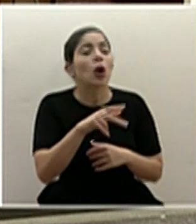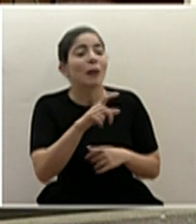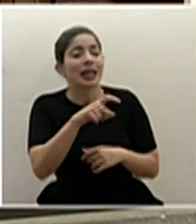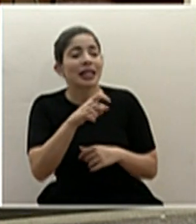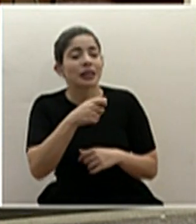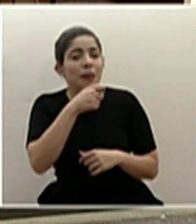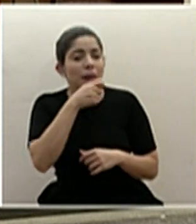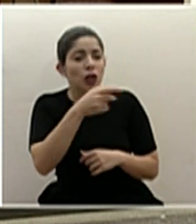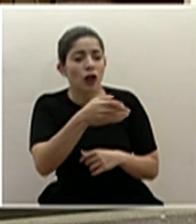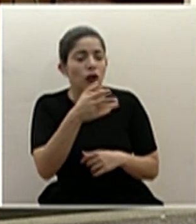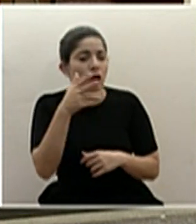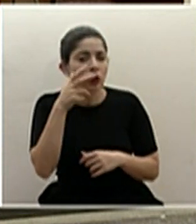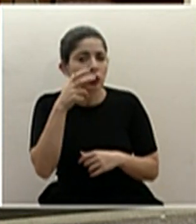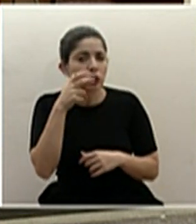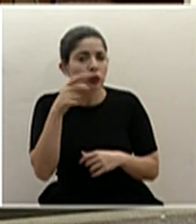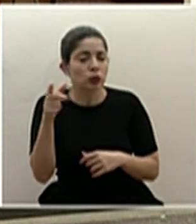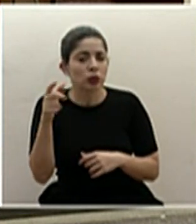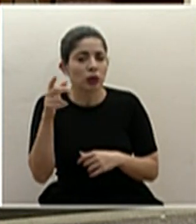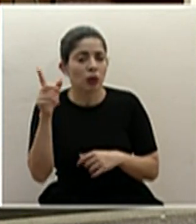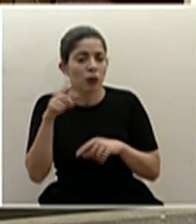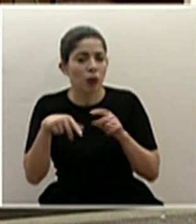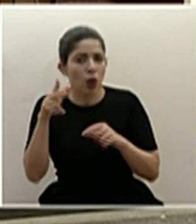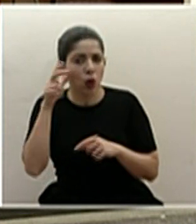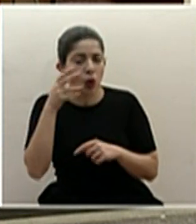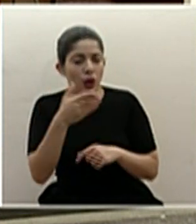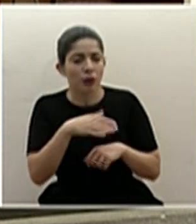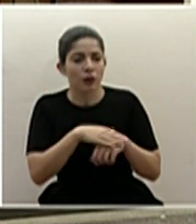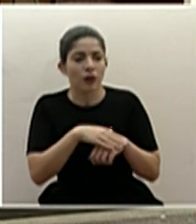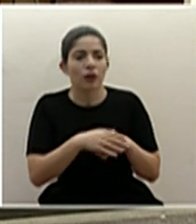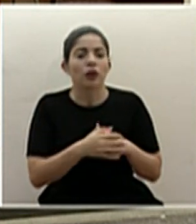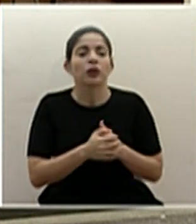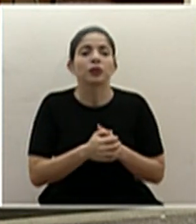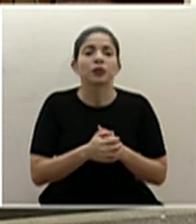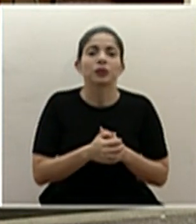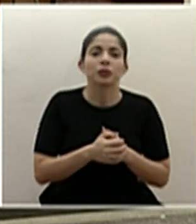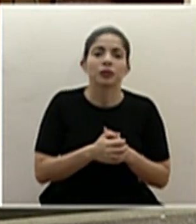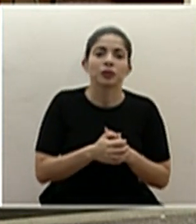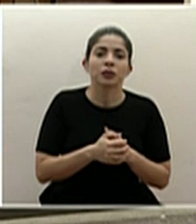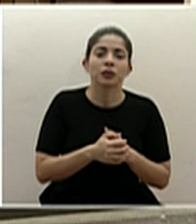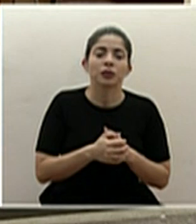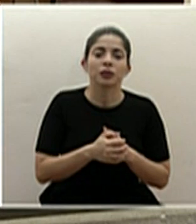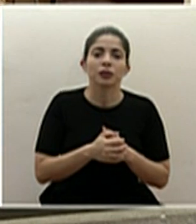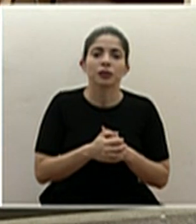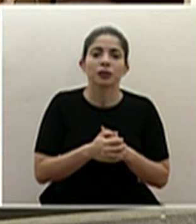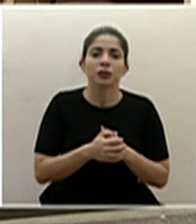acerque al micrófono, si no nos sale la consulta al aire. Muchas gracias.